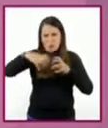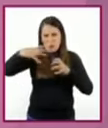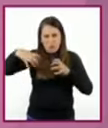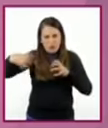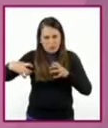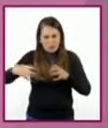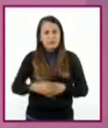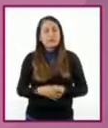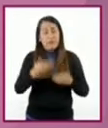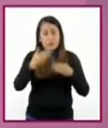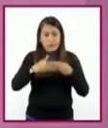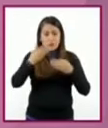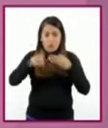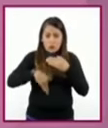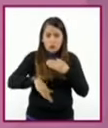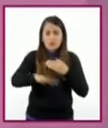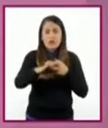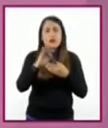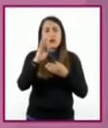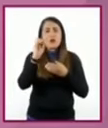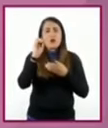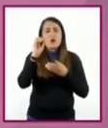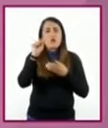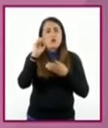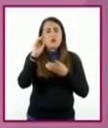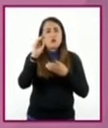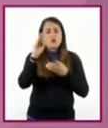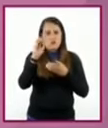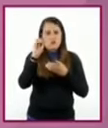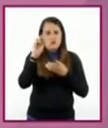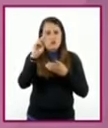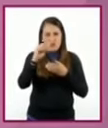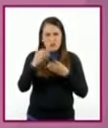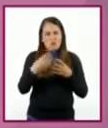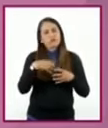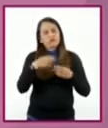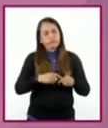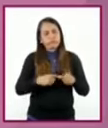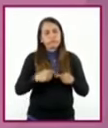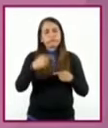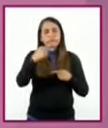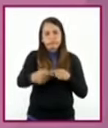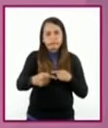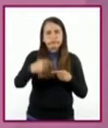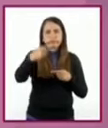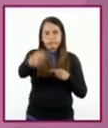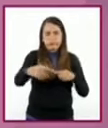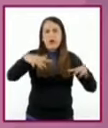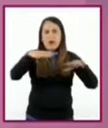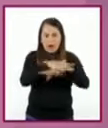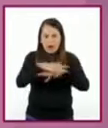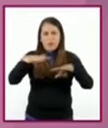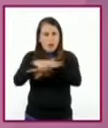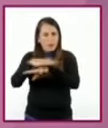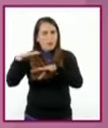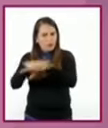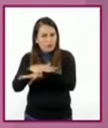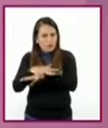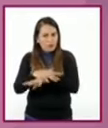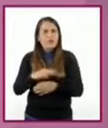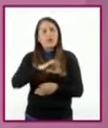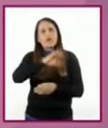de aquí en adelante, el fósforo será transportado de productores a consumidores. Con la opción de